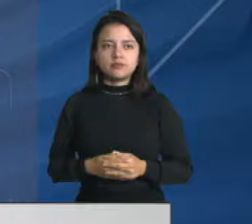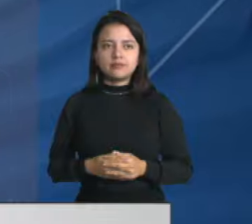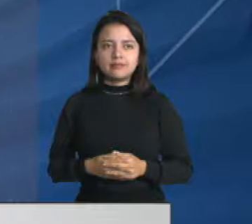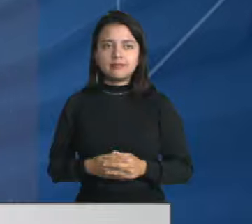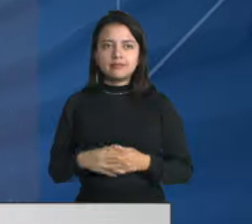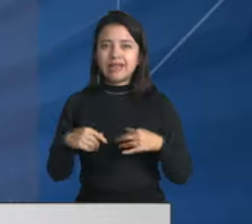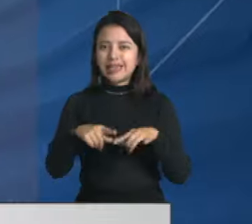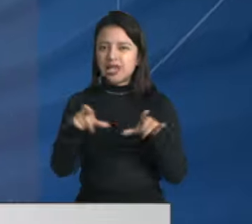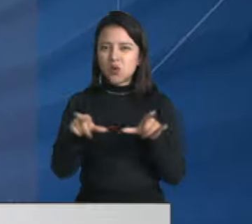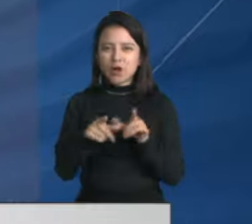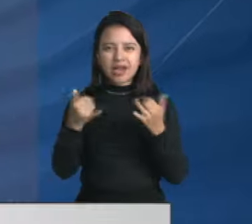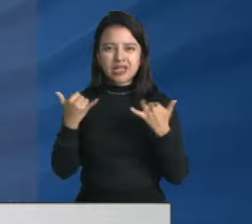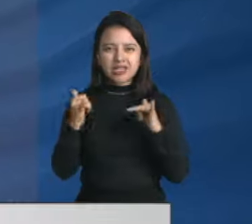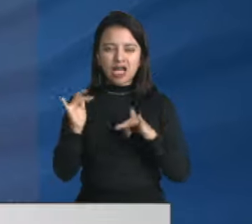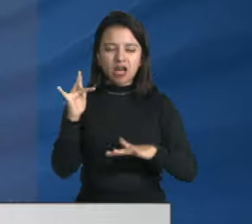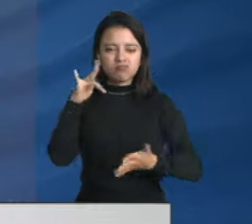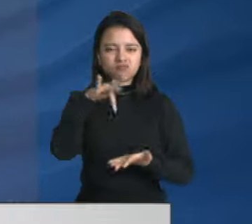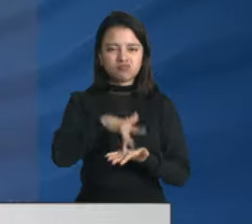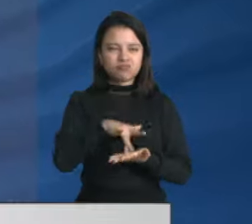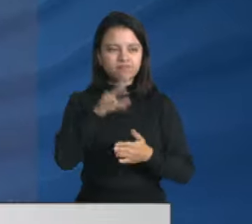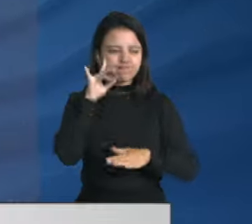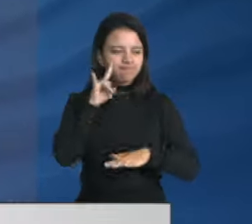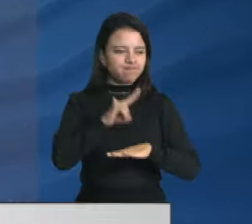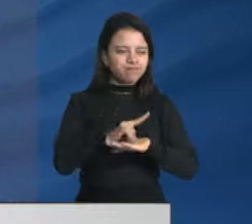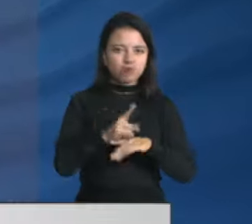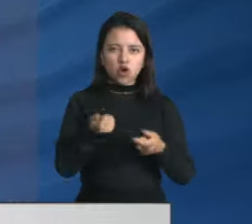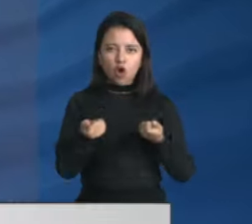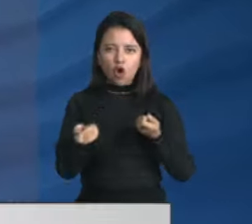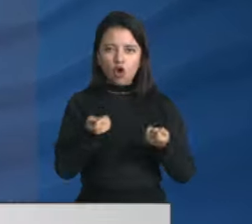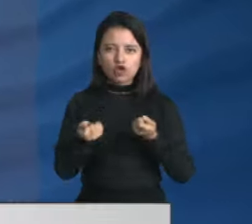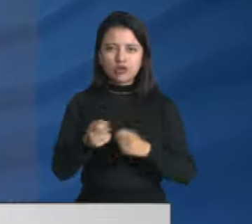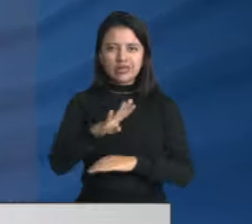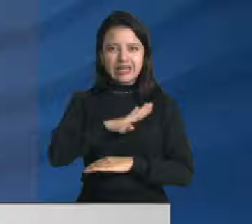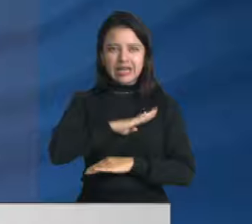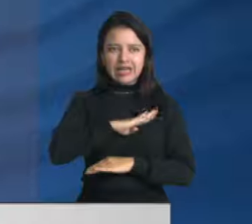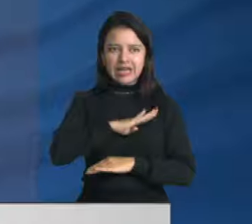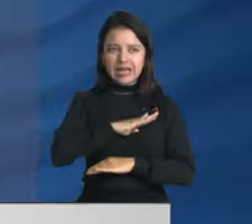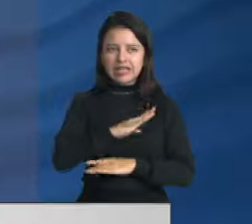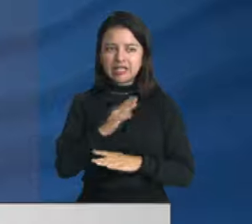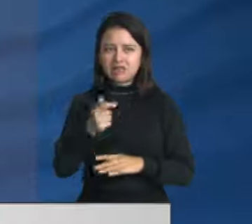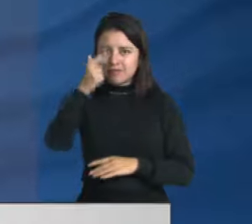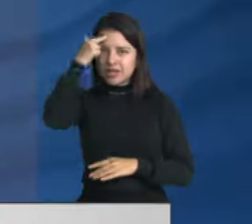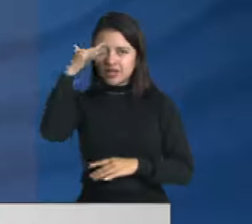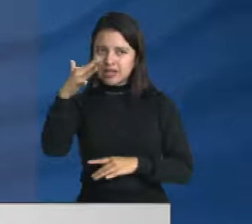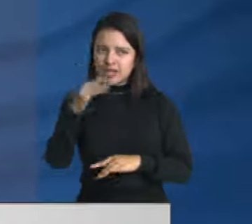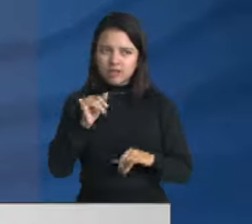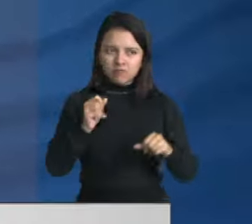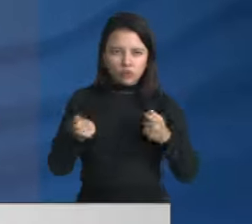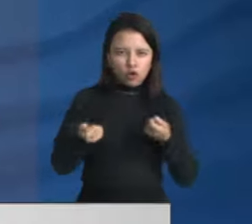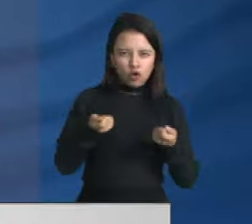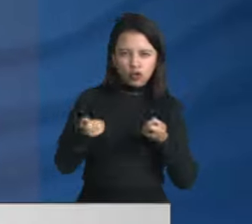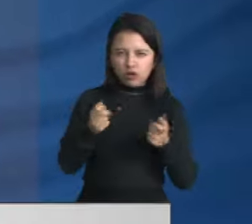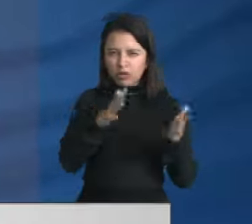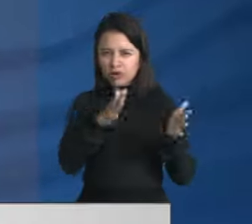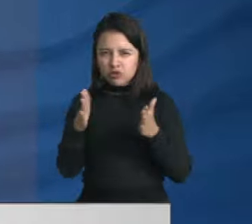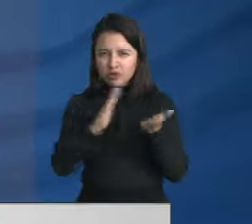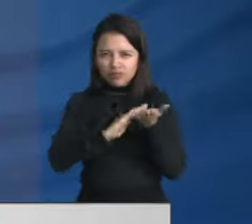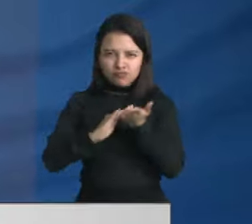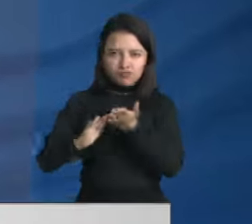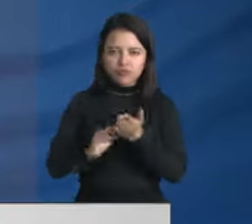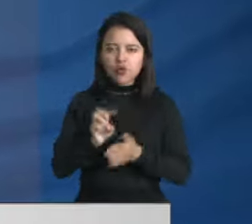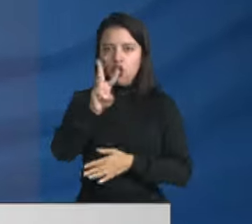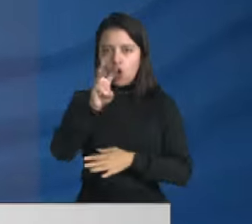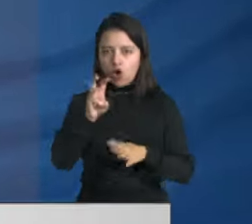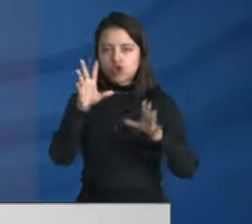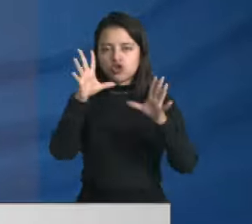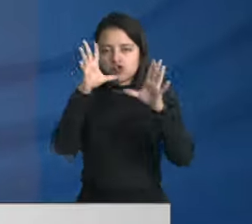En el lugar ya se instaló un puesto de mando unificado liderado por el alcalde de Cartagena y ha señalado que cerca de las 8 de la noche estaría